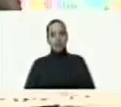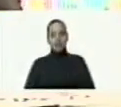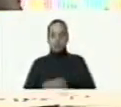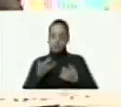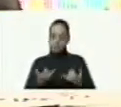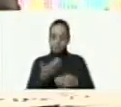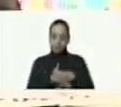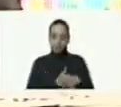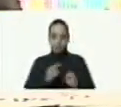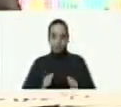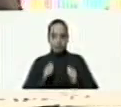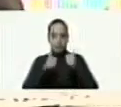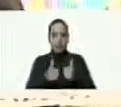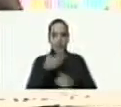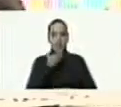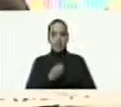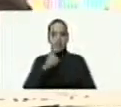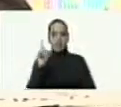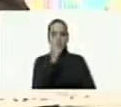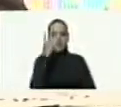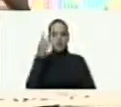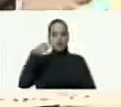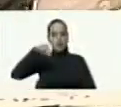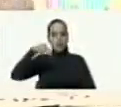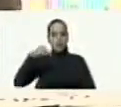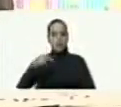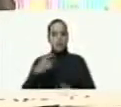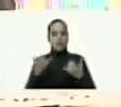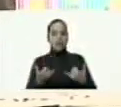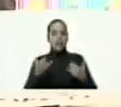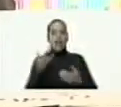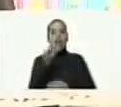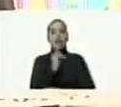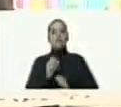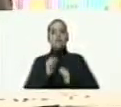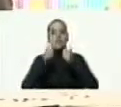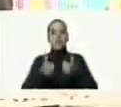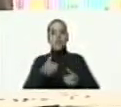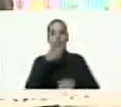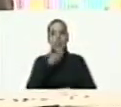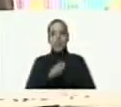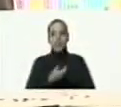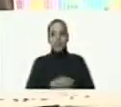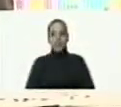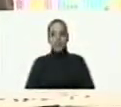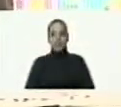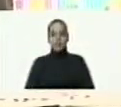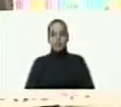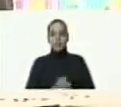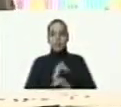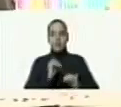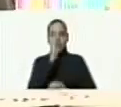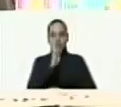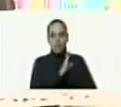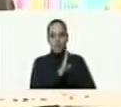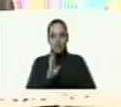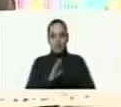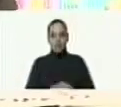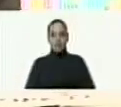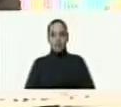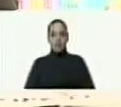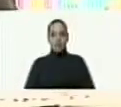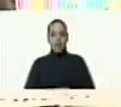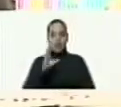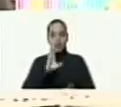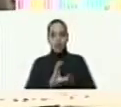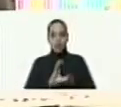las Navidades para el 1 de noviembre y ya estamos en plena Navidad, pues, y ya está bendita la ciudad de Caracas